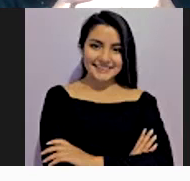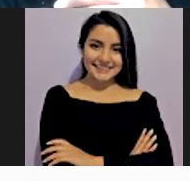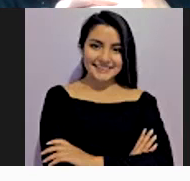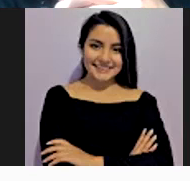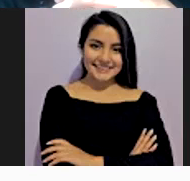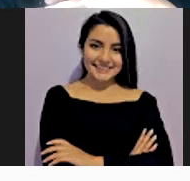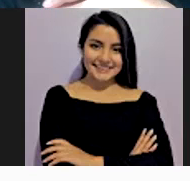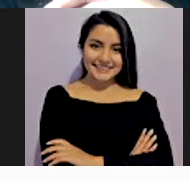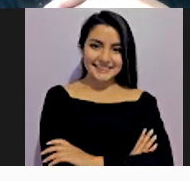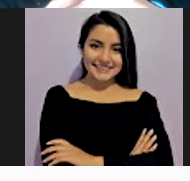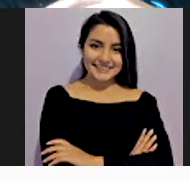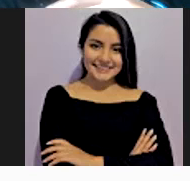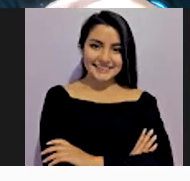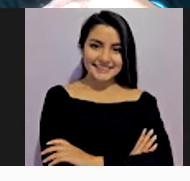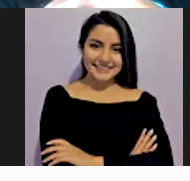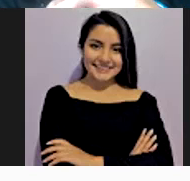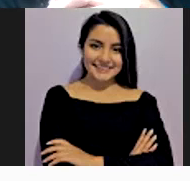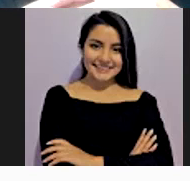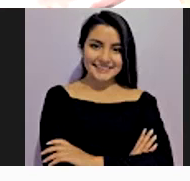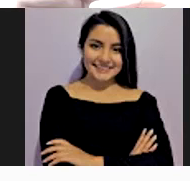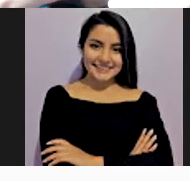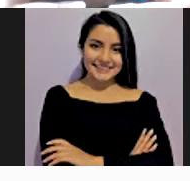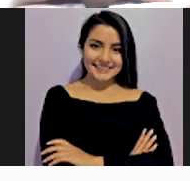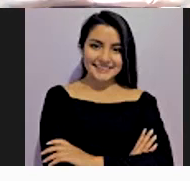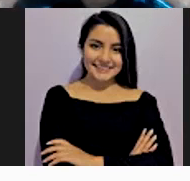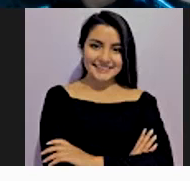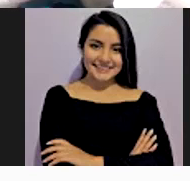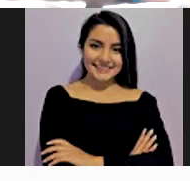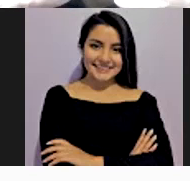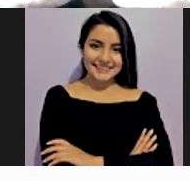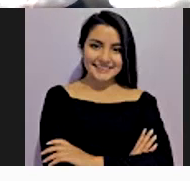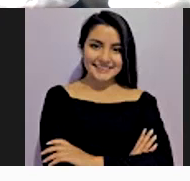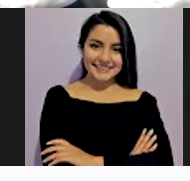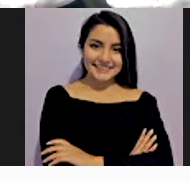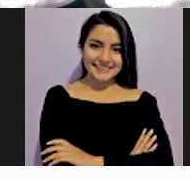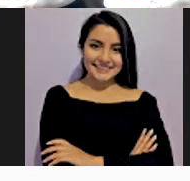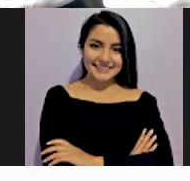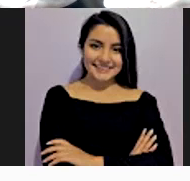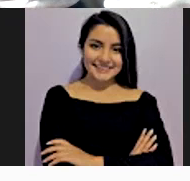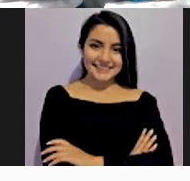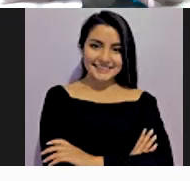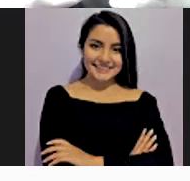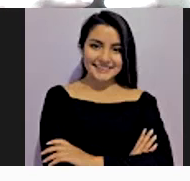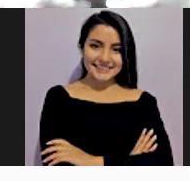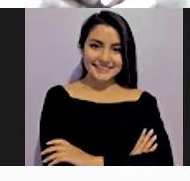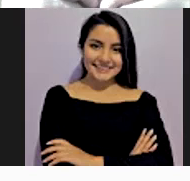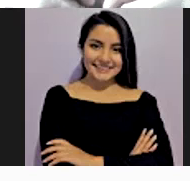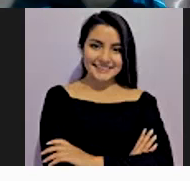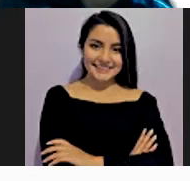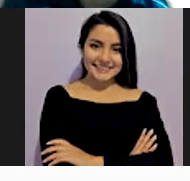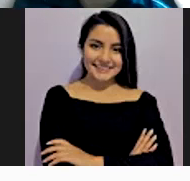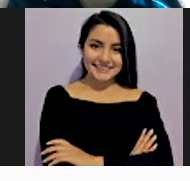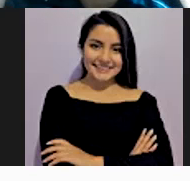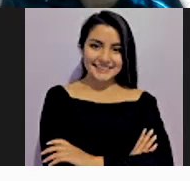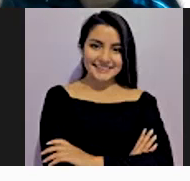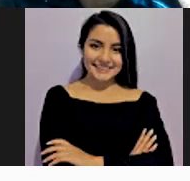aseveran para demostrar? ¿O qué es lo que primero se plantean, digamos? ¿Se plantean para demostrar o para decir, bajo